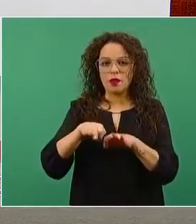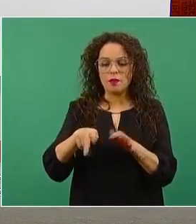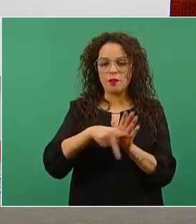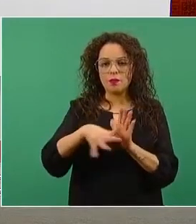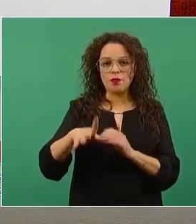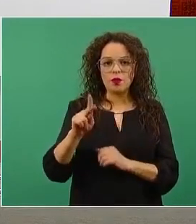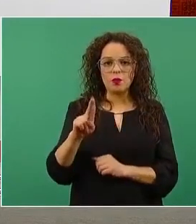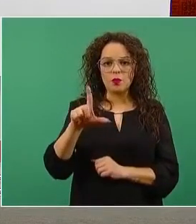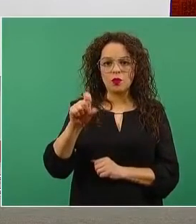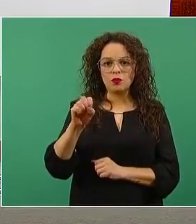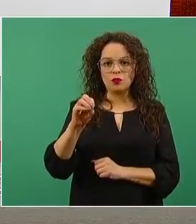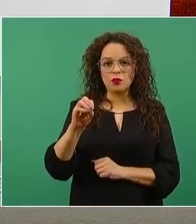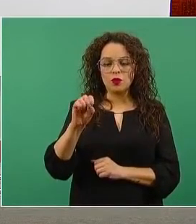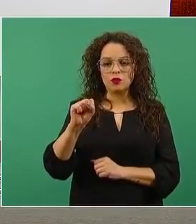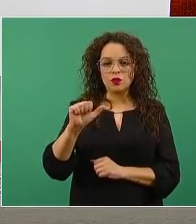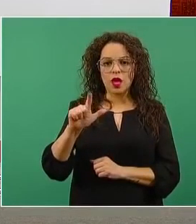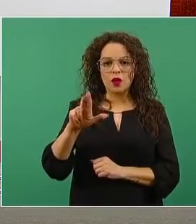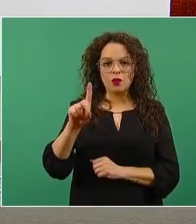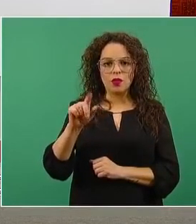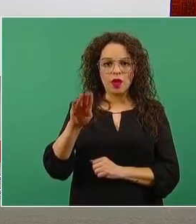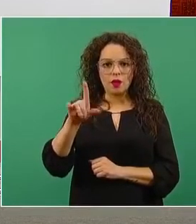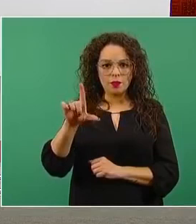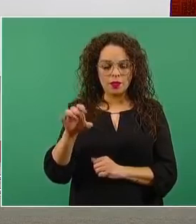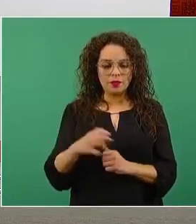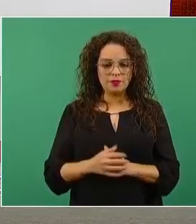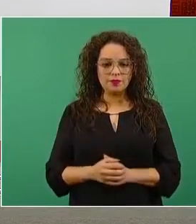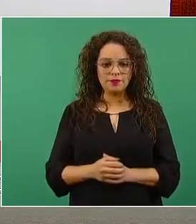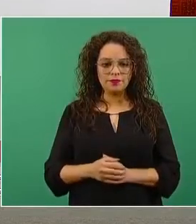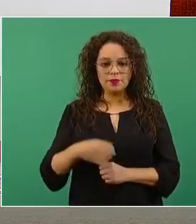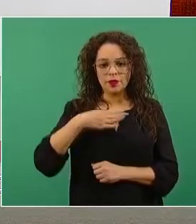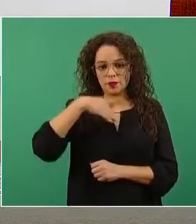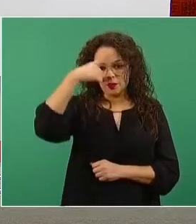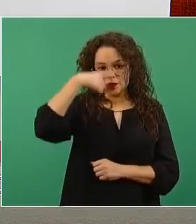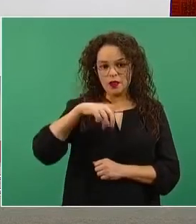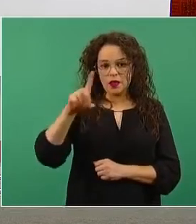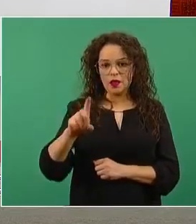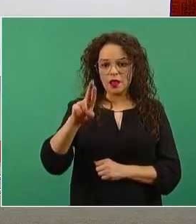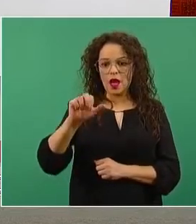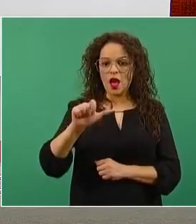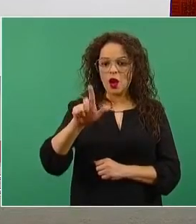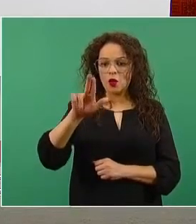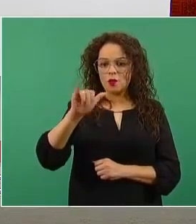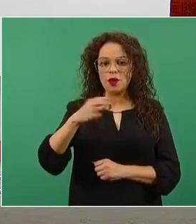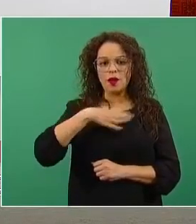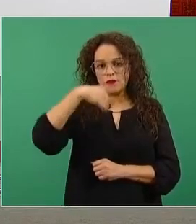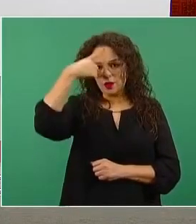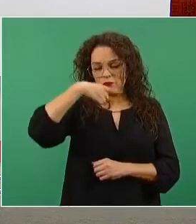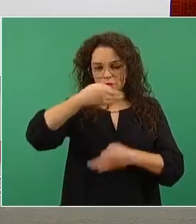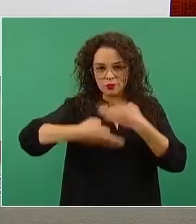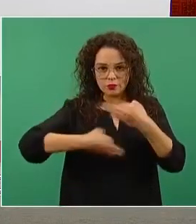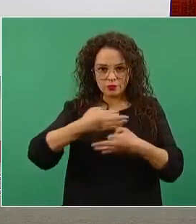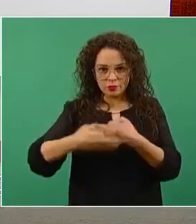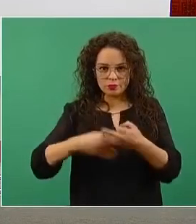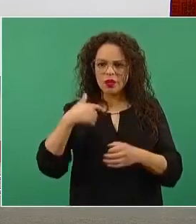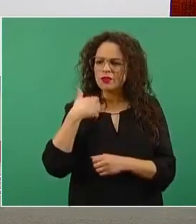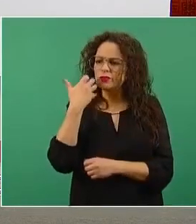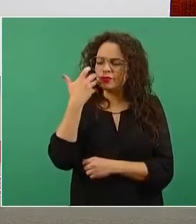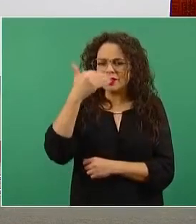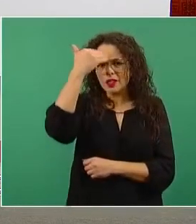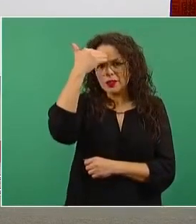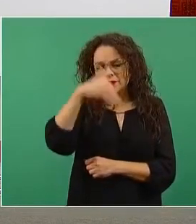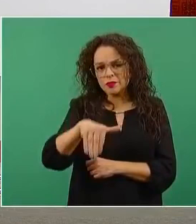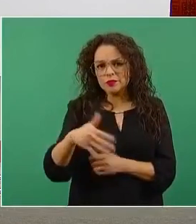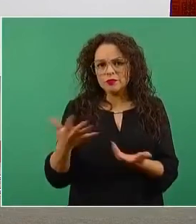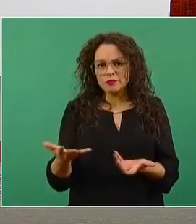adelante. Hola, buenas noches, doctora Lomía. Buenas noches a todos. Doctora Lomía, quisiera saber el número